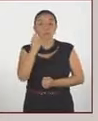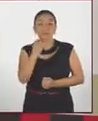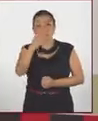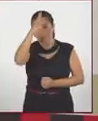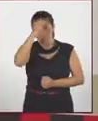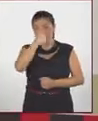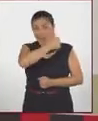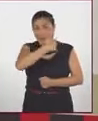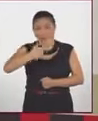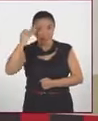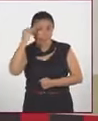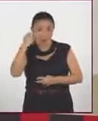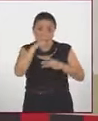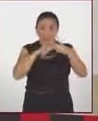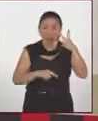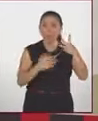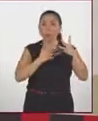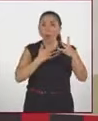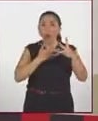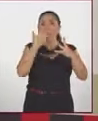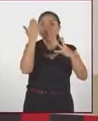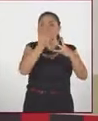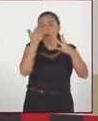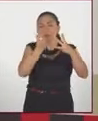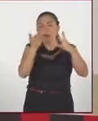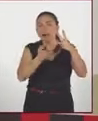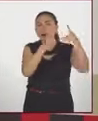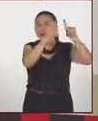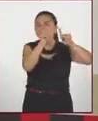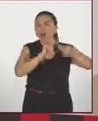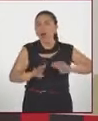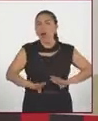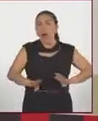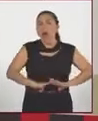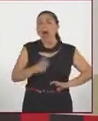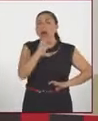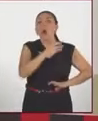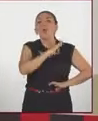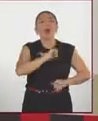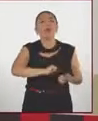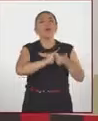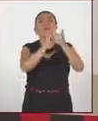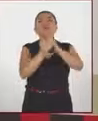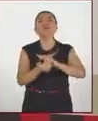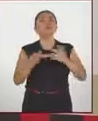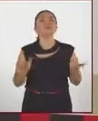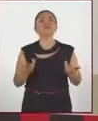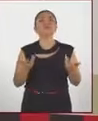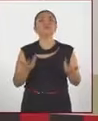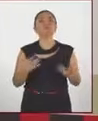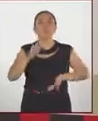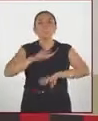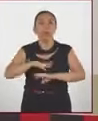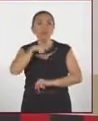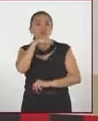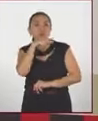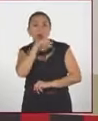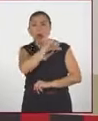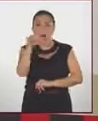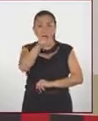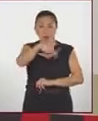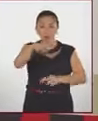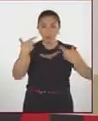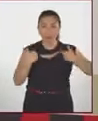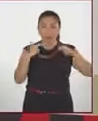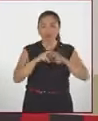de estas etapas se van presentando diversas condiciones que podrían generar pues preocupación tanto a los docentes